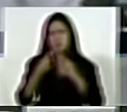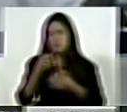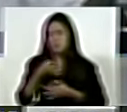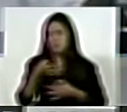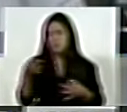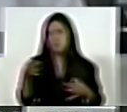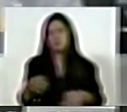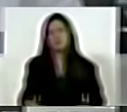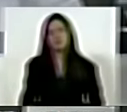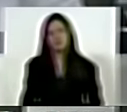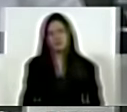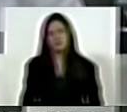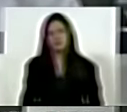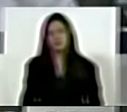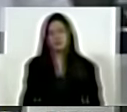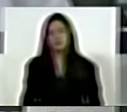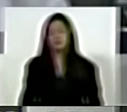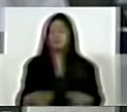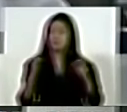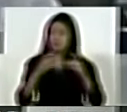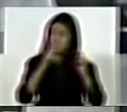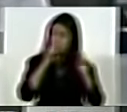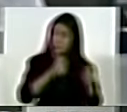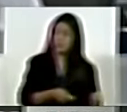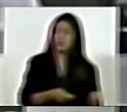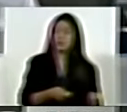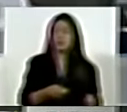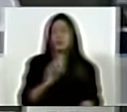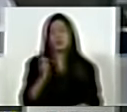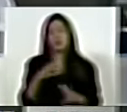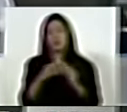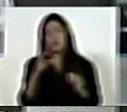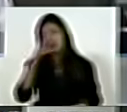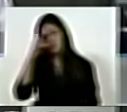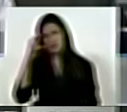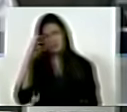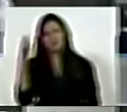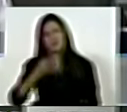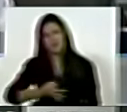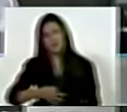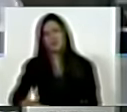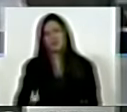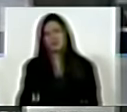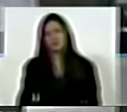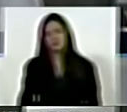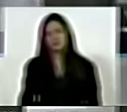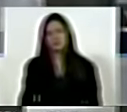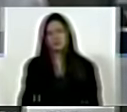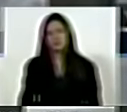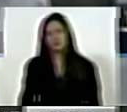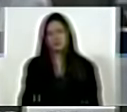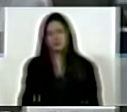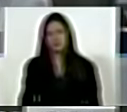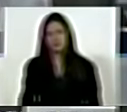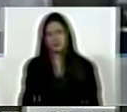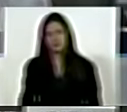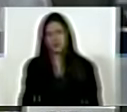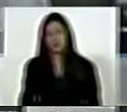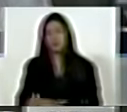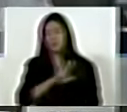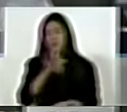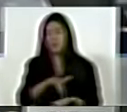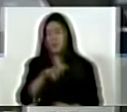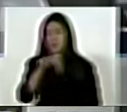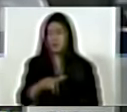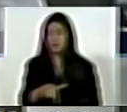excelentes gestiones. Y es un reconocimiento que mis colegas, tengo toda la seguridad, estamos haciendo con nuestra presencia hoy acá.